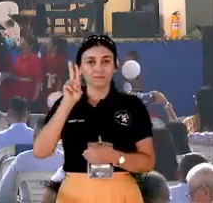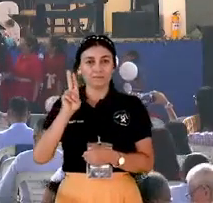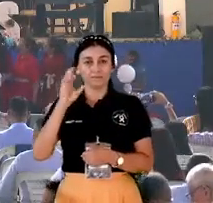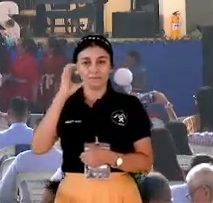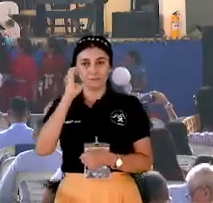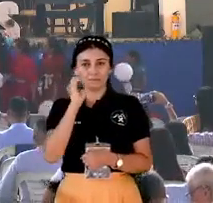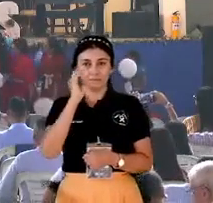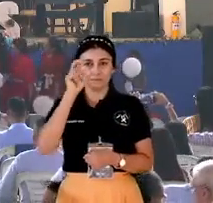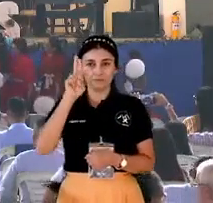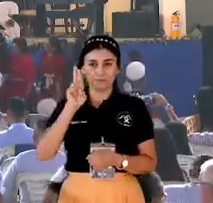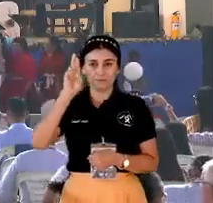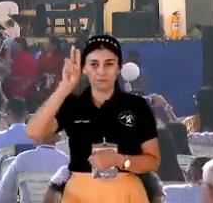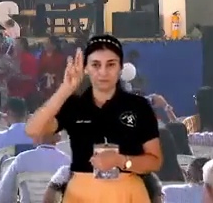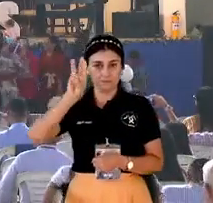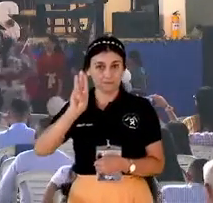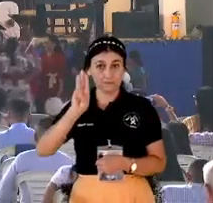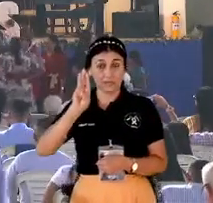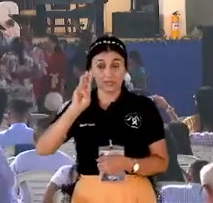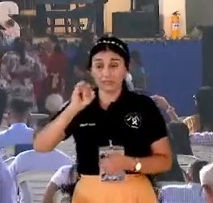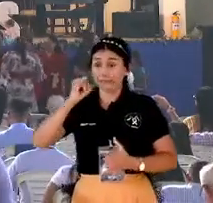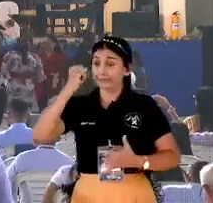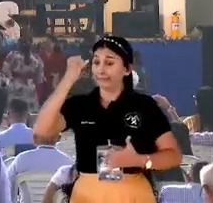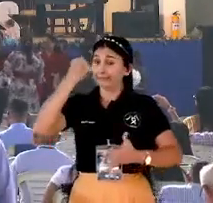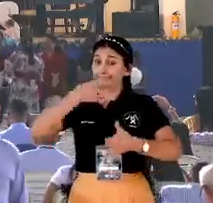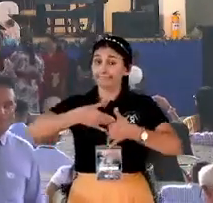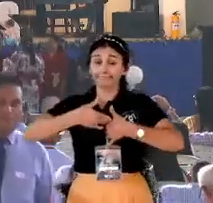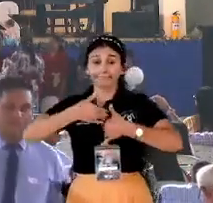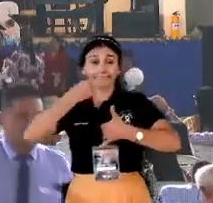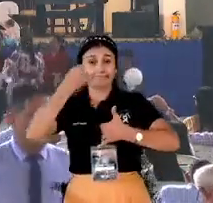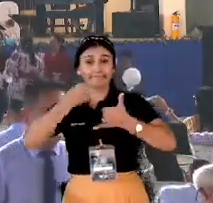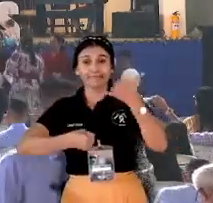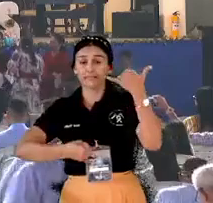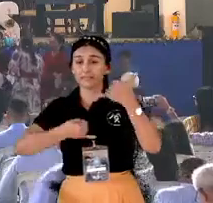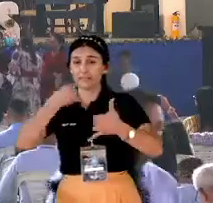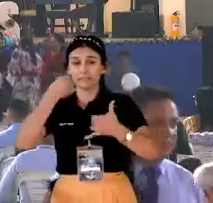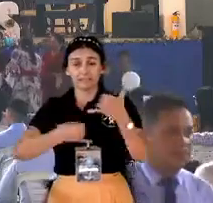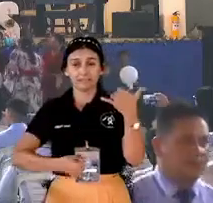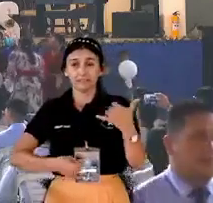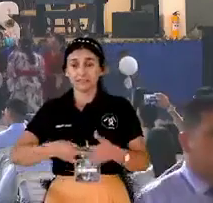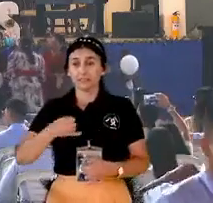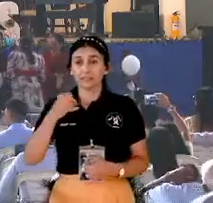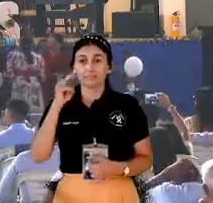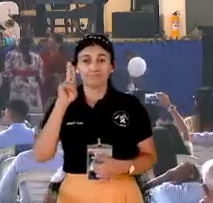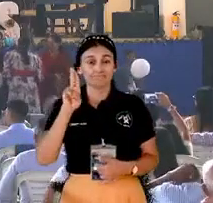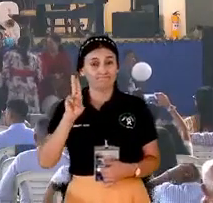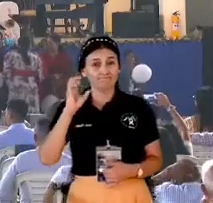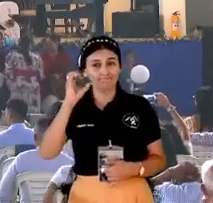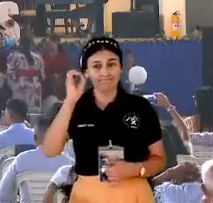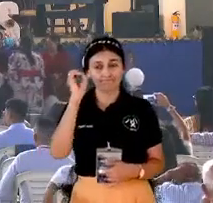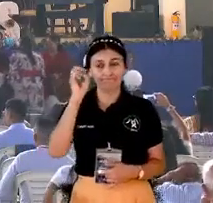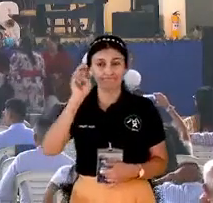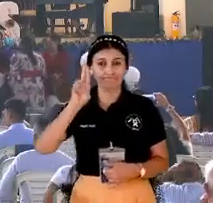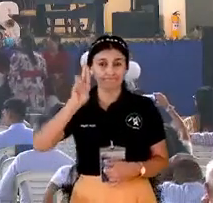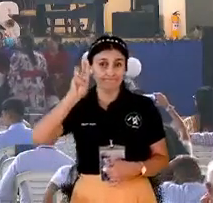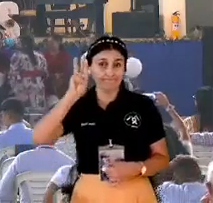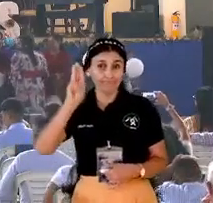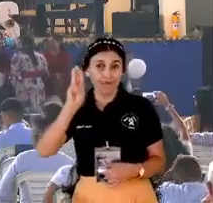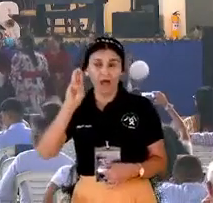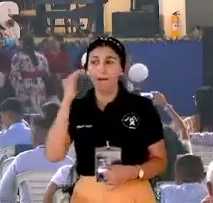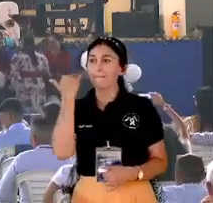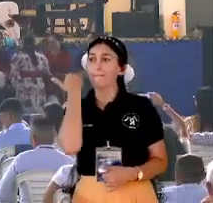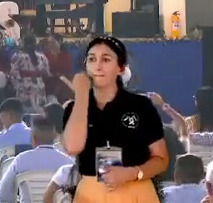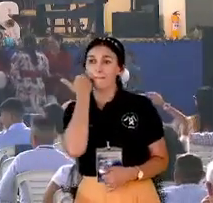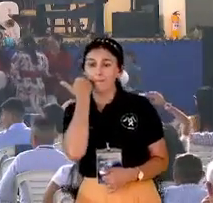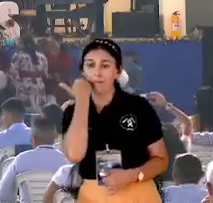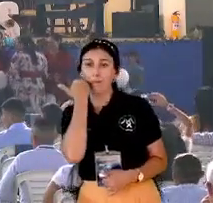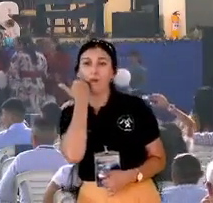a punto de finalizar un año 2023 y estamos dispuestas, estas mujeres que